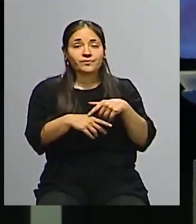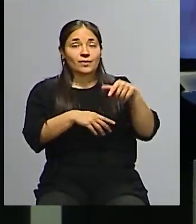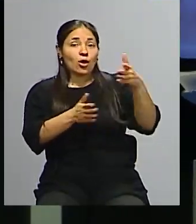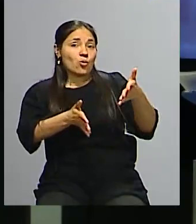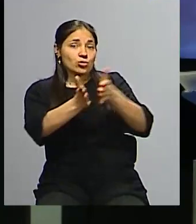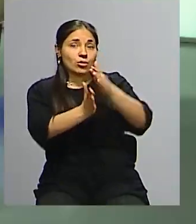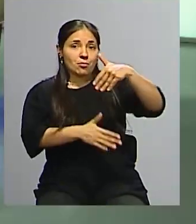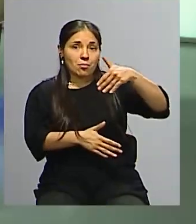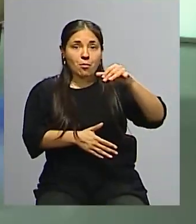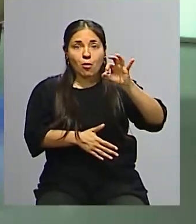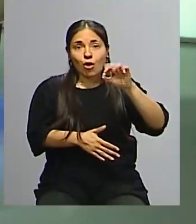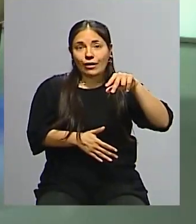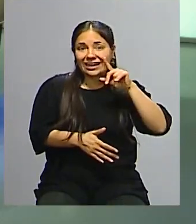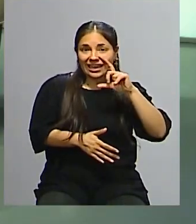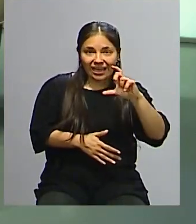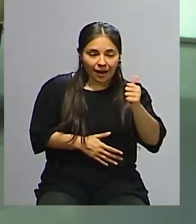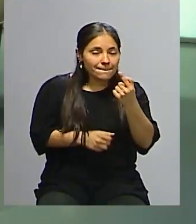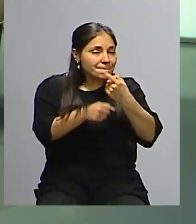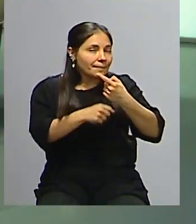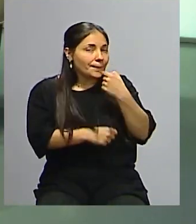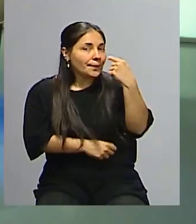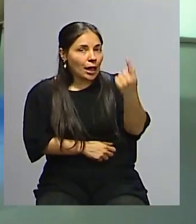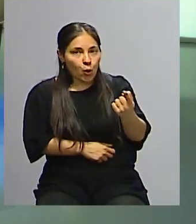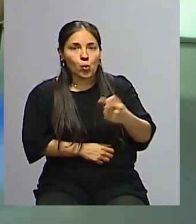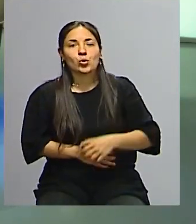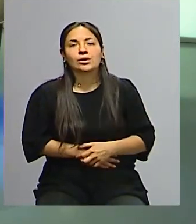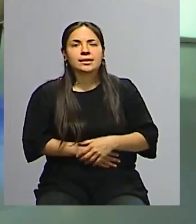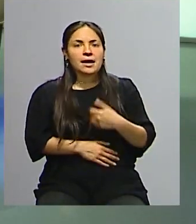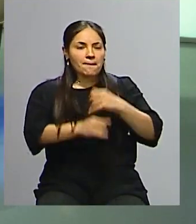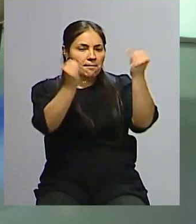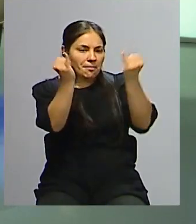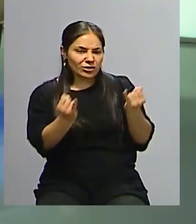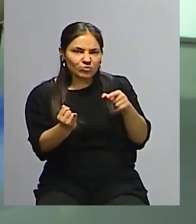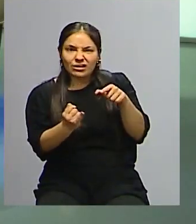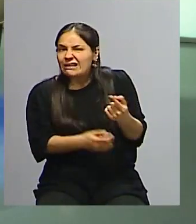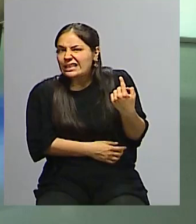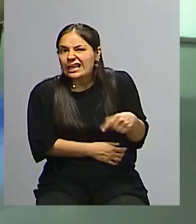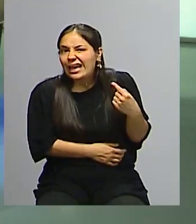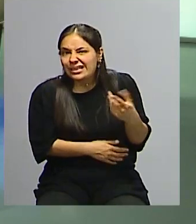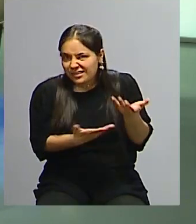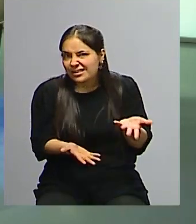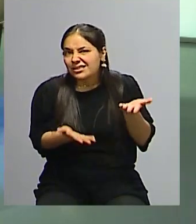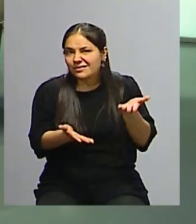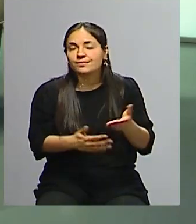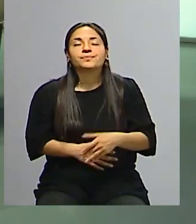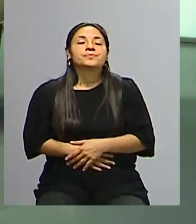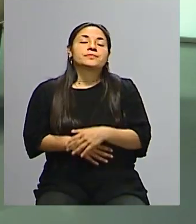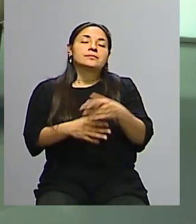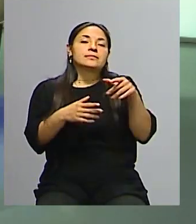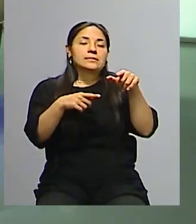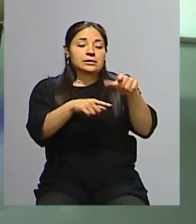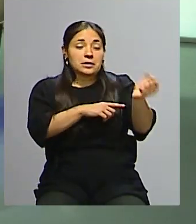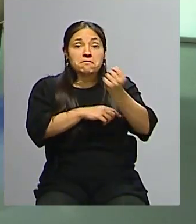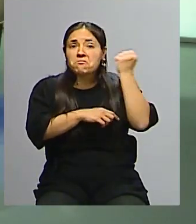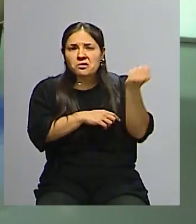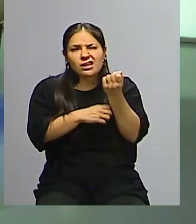empezar, vamos a preguntarle, bueno, ¿qué es el presupuesto? Esencialmente, ¿qué es el presupuesto? ¿Y por qué es tan